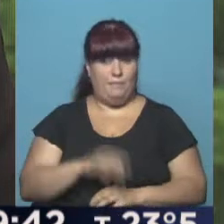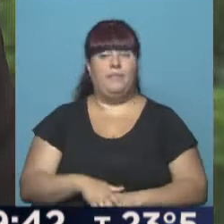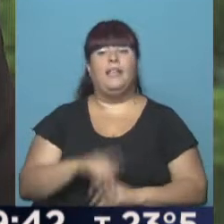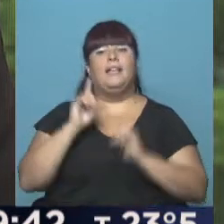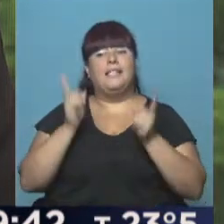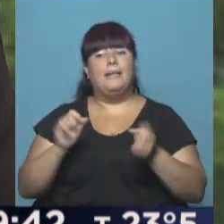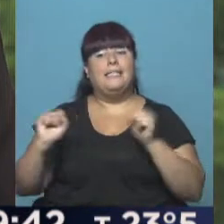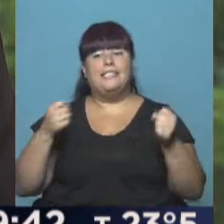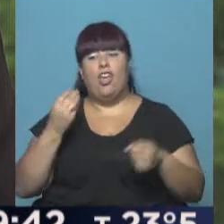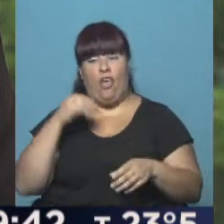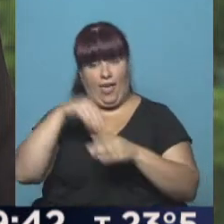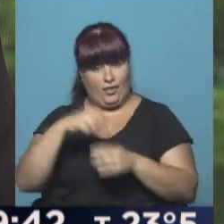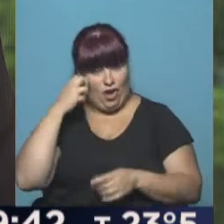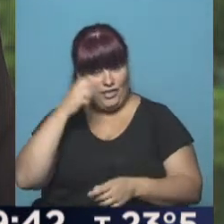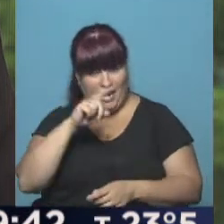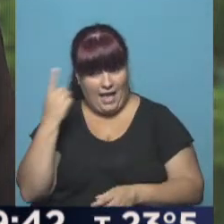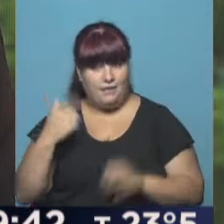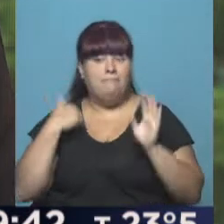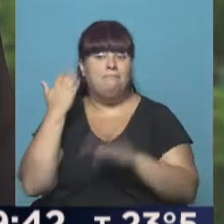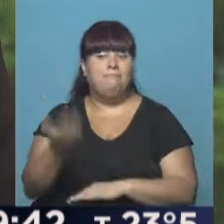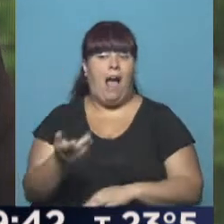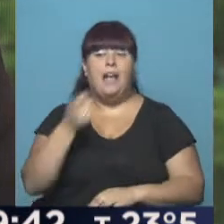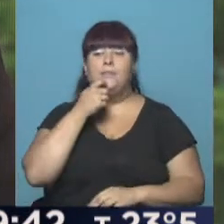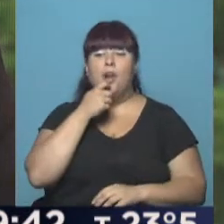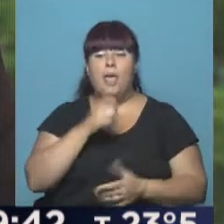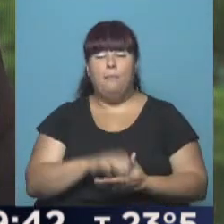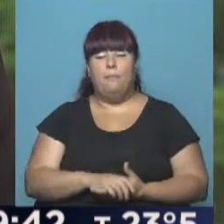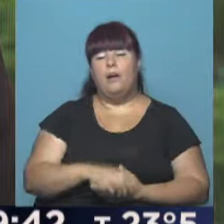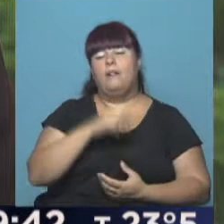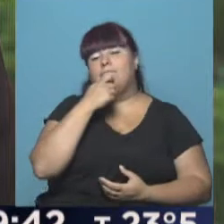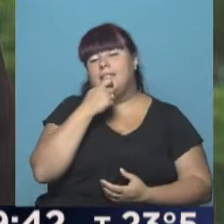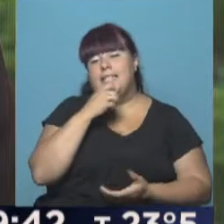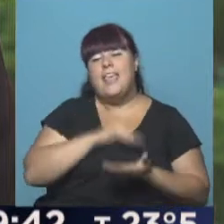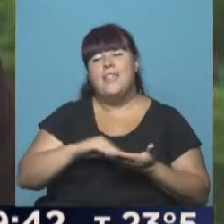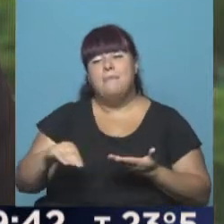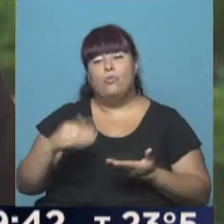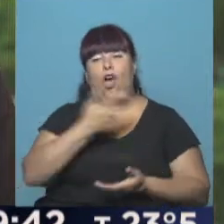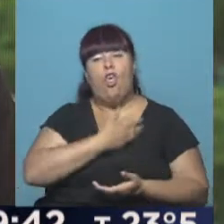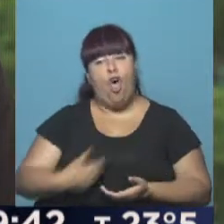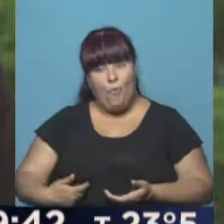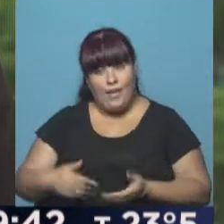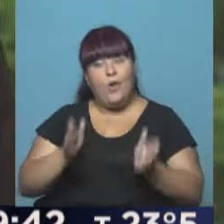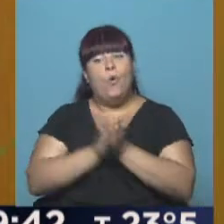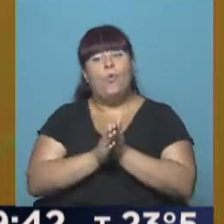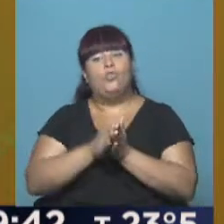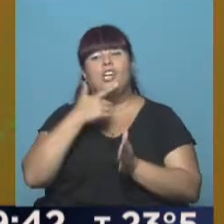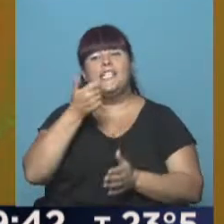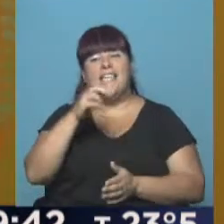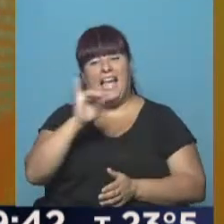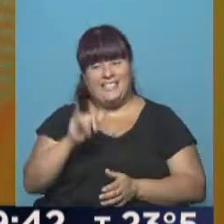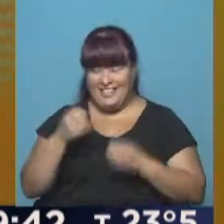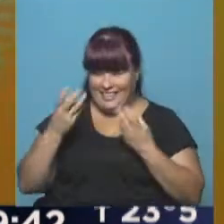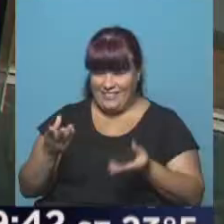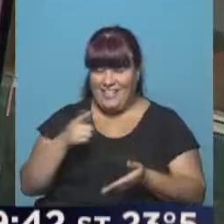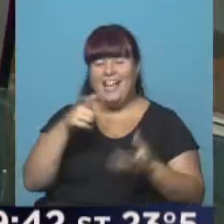y donde hay mucho estrés es en el Congreso Nacional y mucho más si uno es diputado del oficialismo. Estamos junto a Fernando Sánchez, ¿Qué tal?